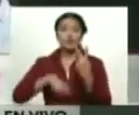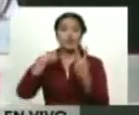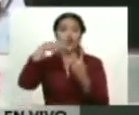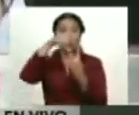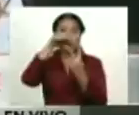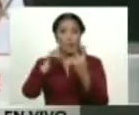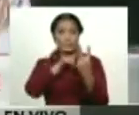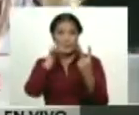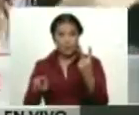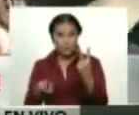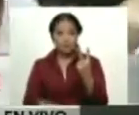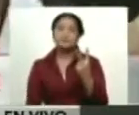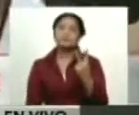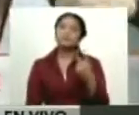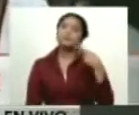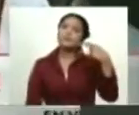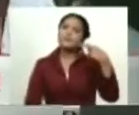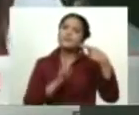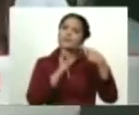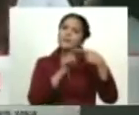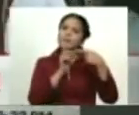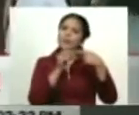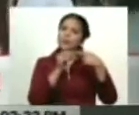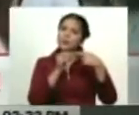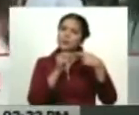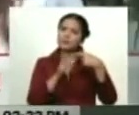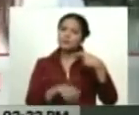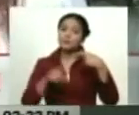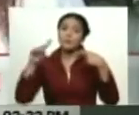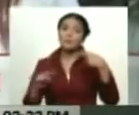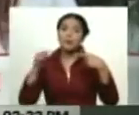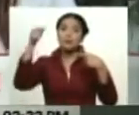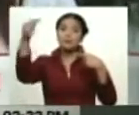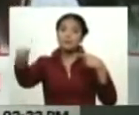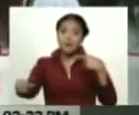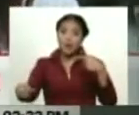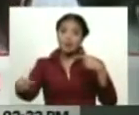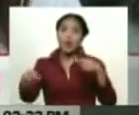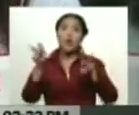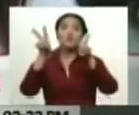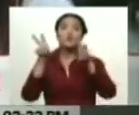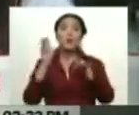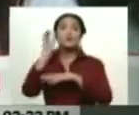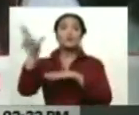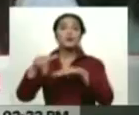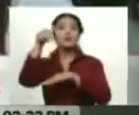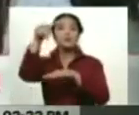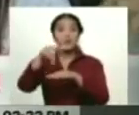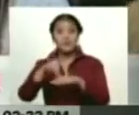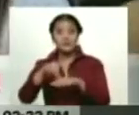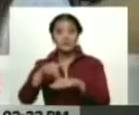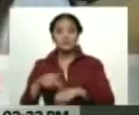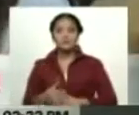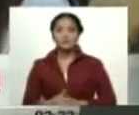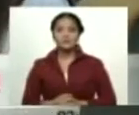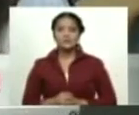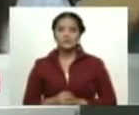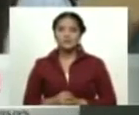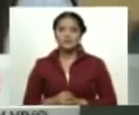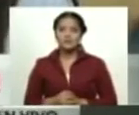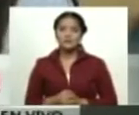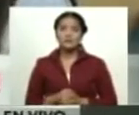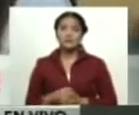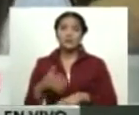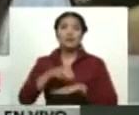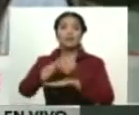interrogantes. Una, la que tiene que ver con mañana amanecerá una nueva Asamblea Nacional cuya junta